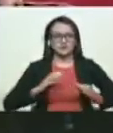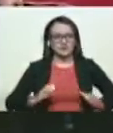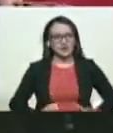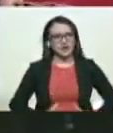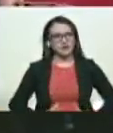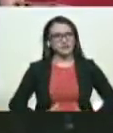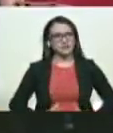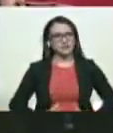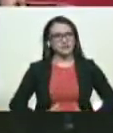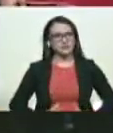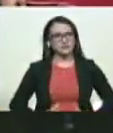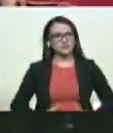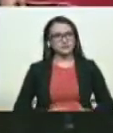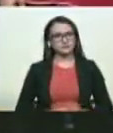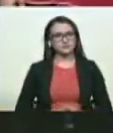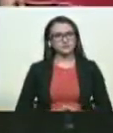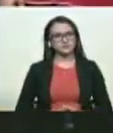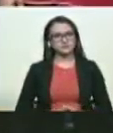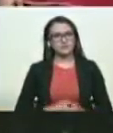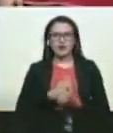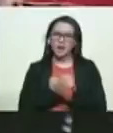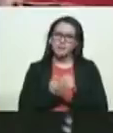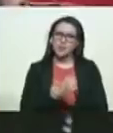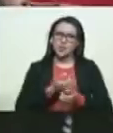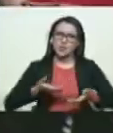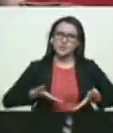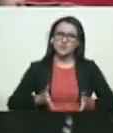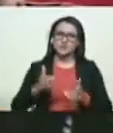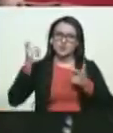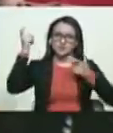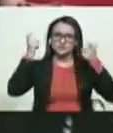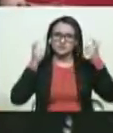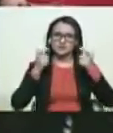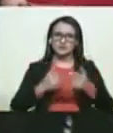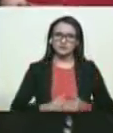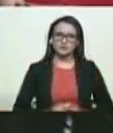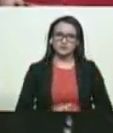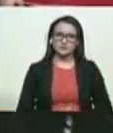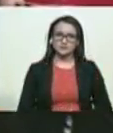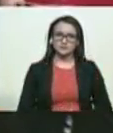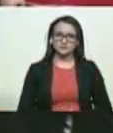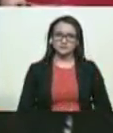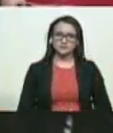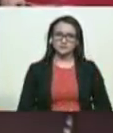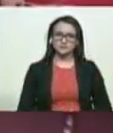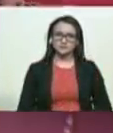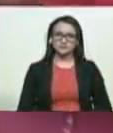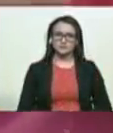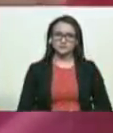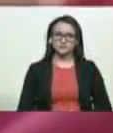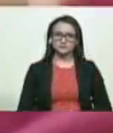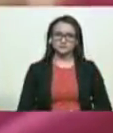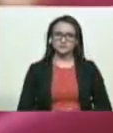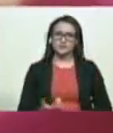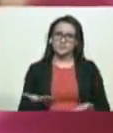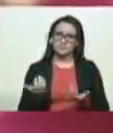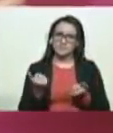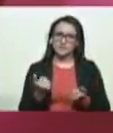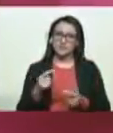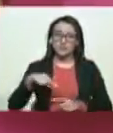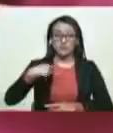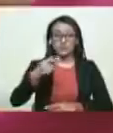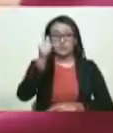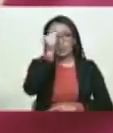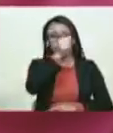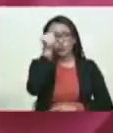cristo con mi amor de hijo de chávez les pido el próximo